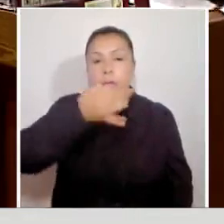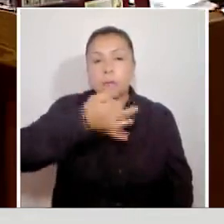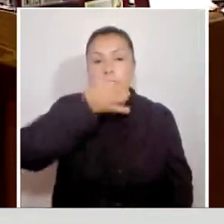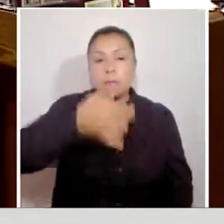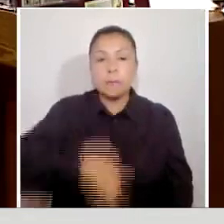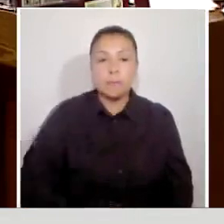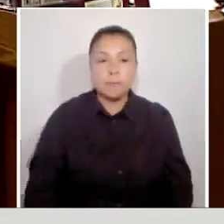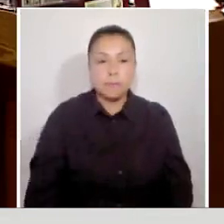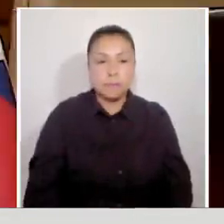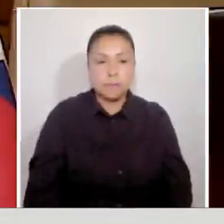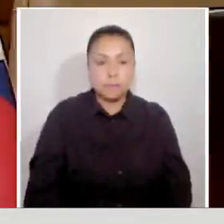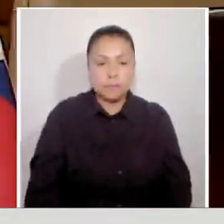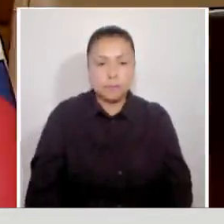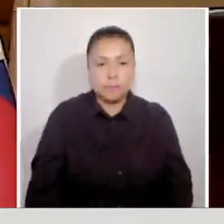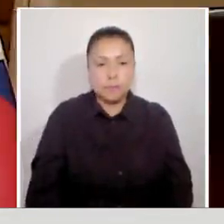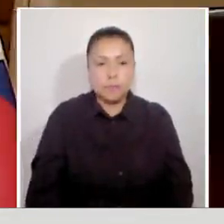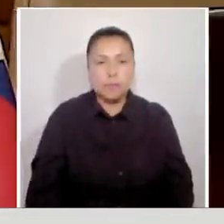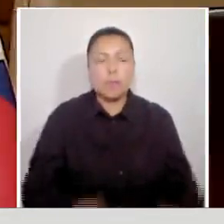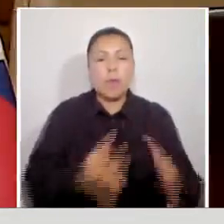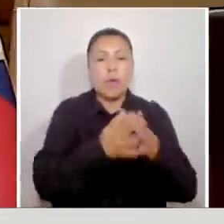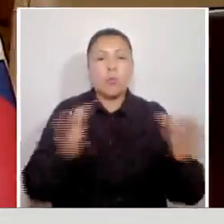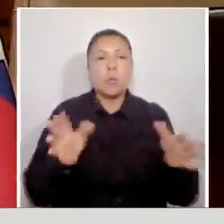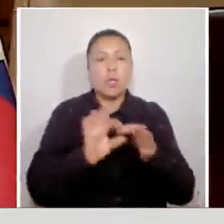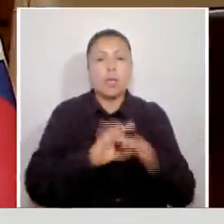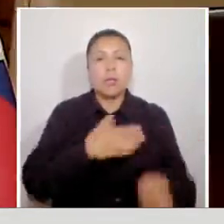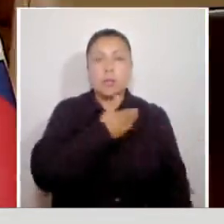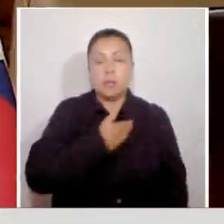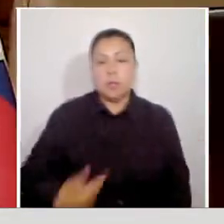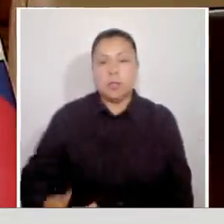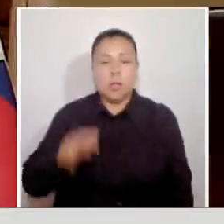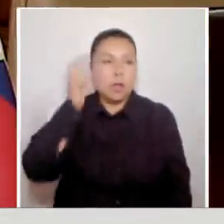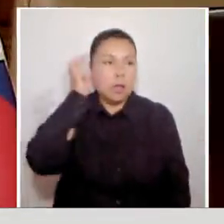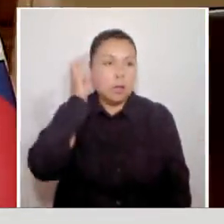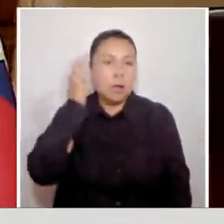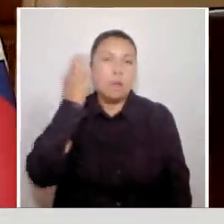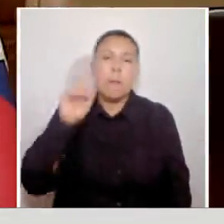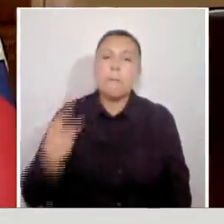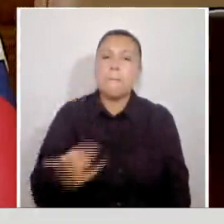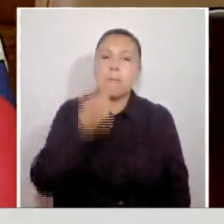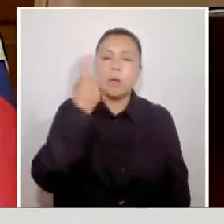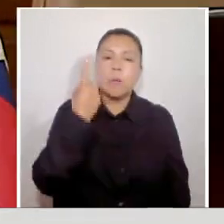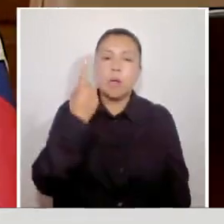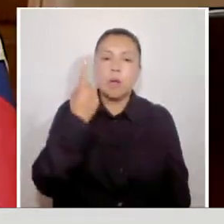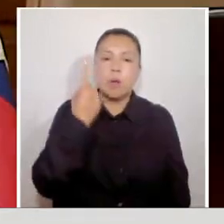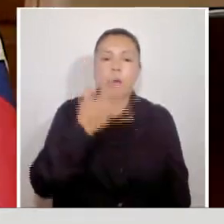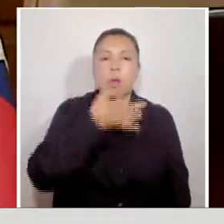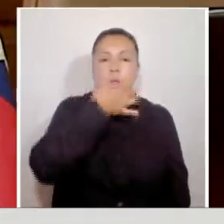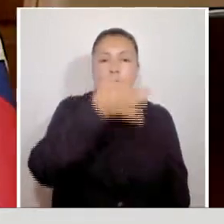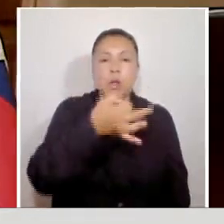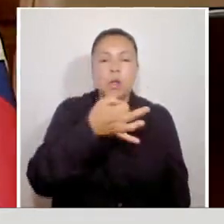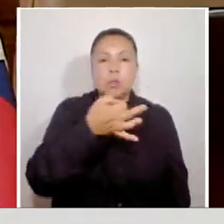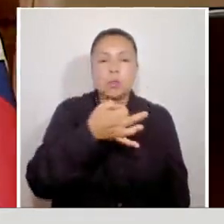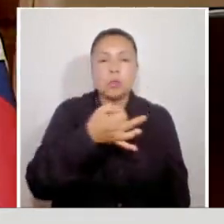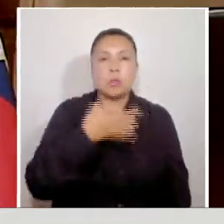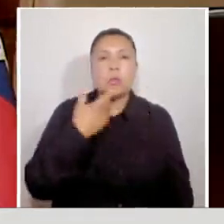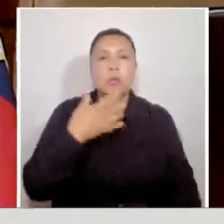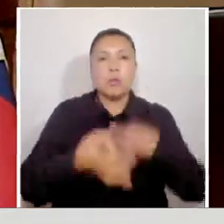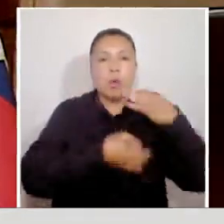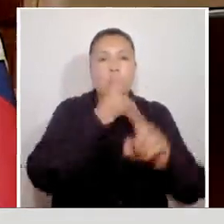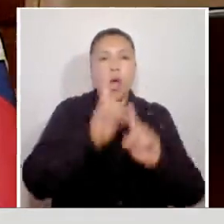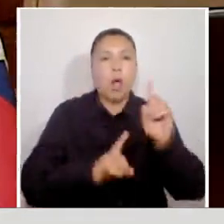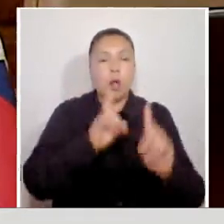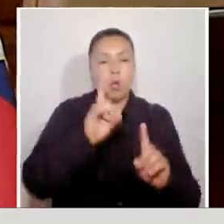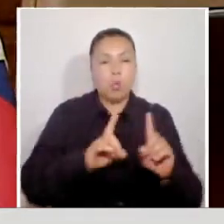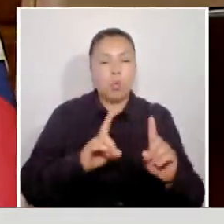Guzmán Muchas gracias presidenta presidenta primero y quiero hacer eco de señalado por algunos parlamentarios que son